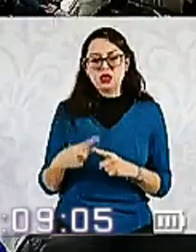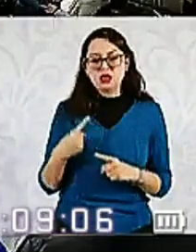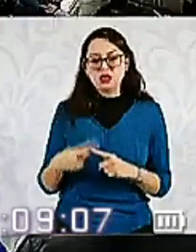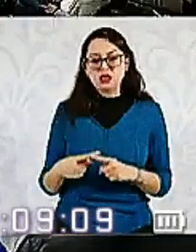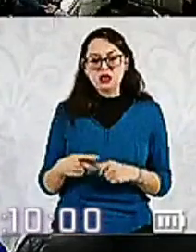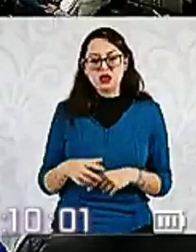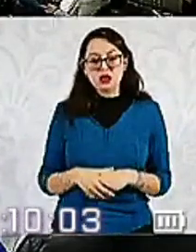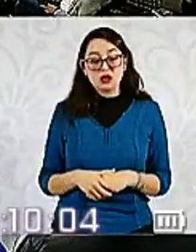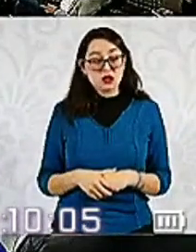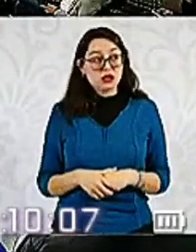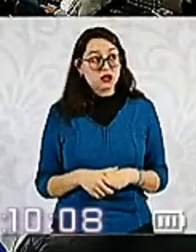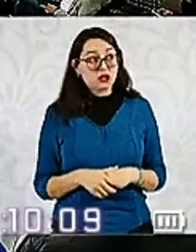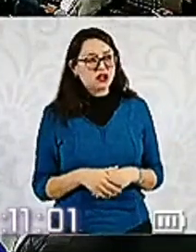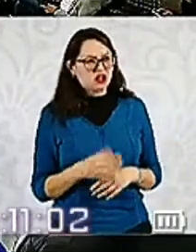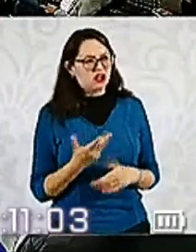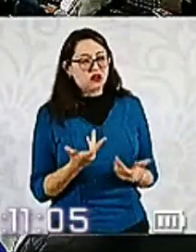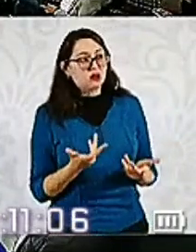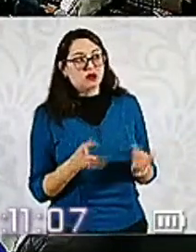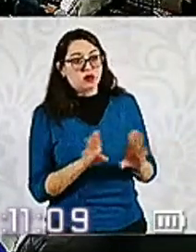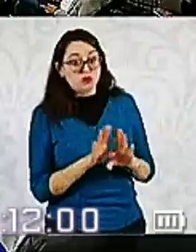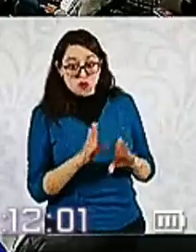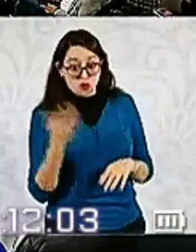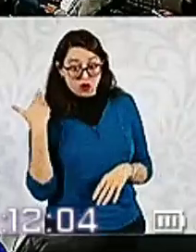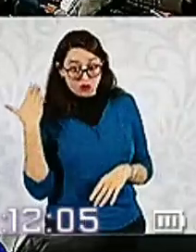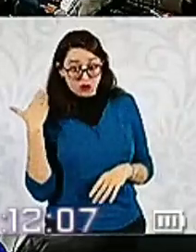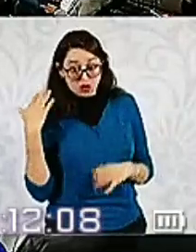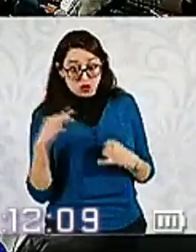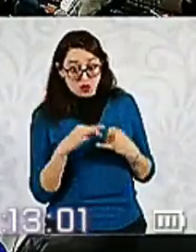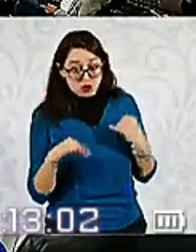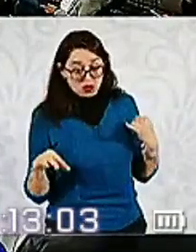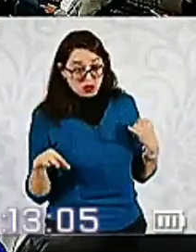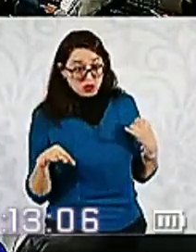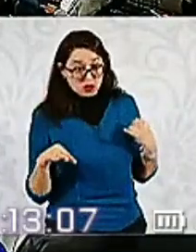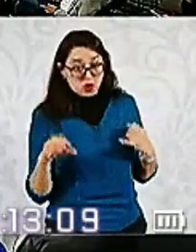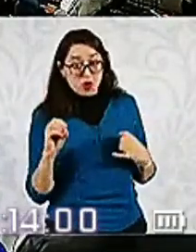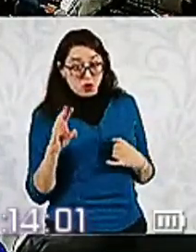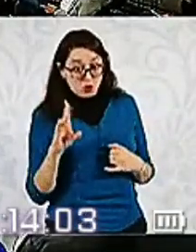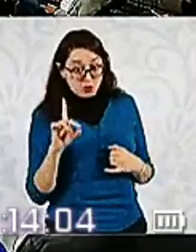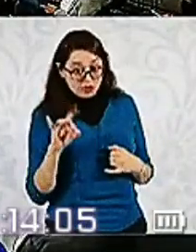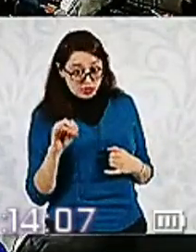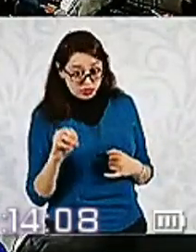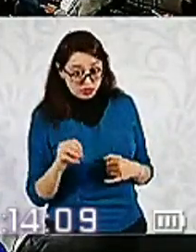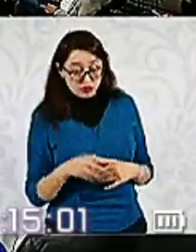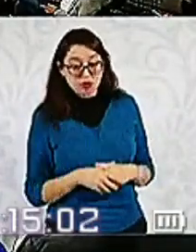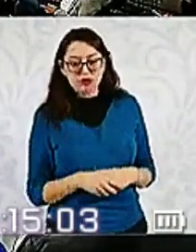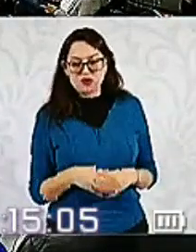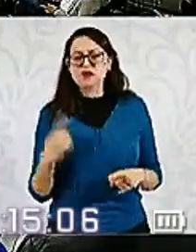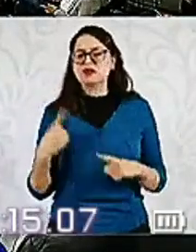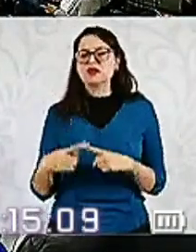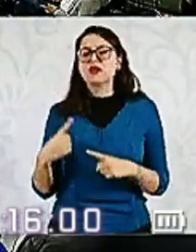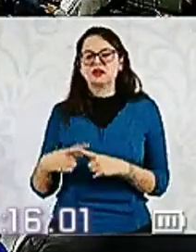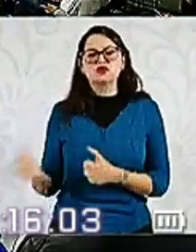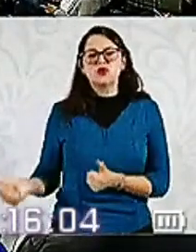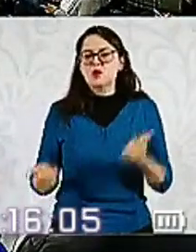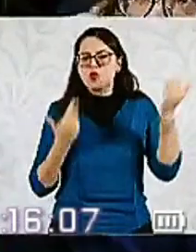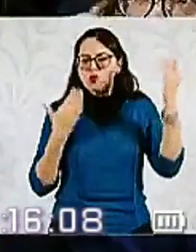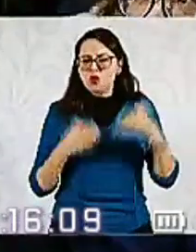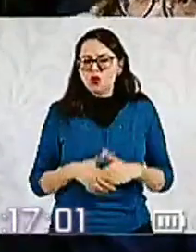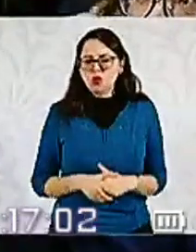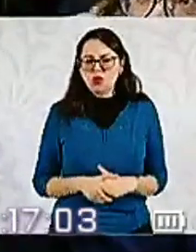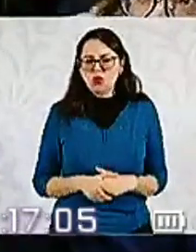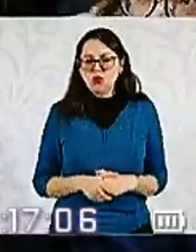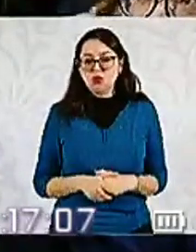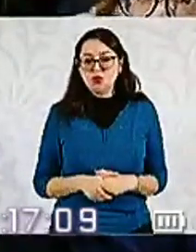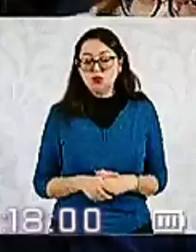¿A quién se refiere? ¿Del último o de Ovidio? De Ovidio. ¿Quién lo extraditó? Pues